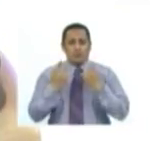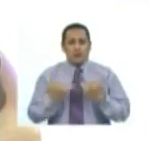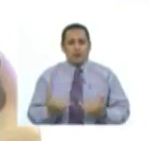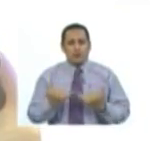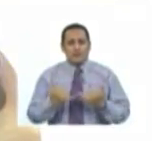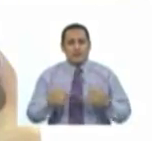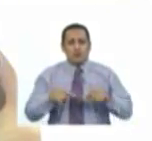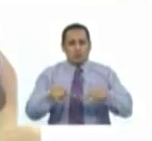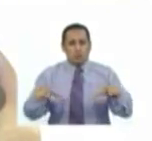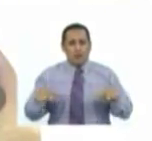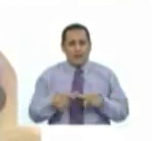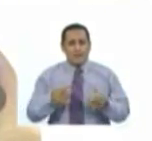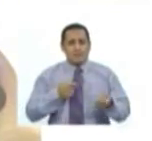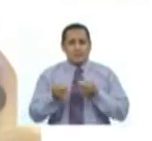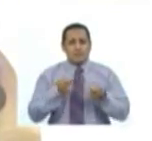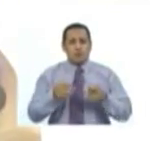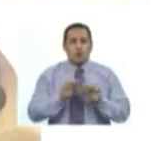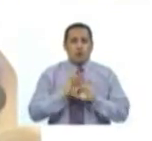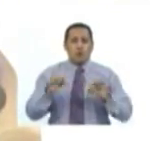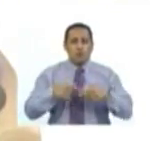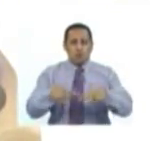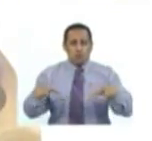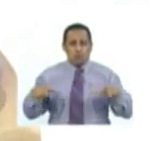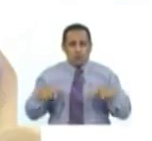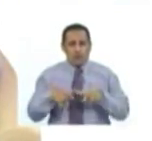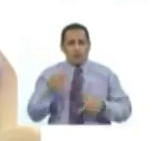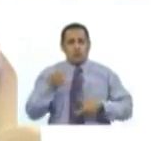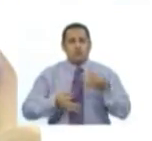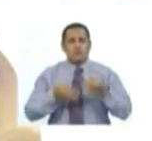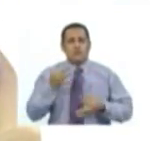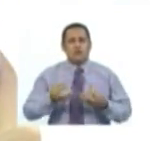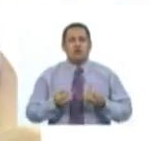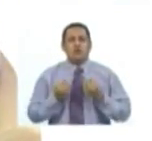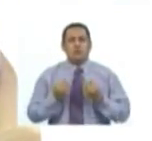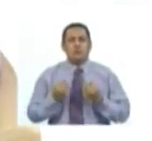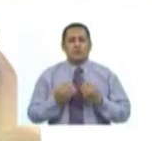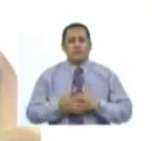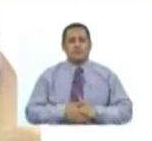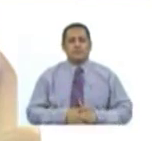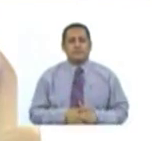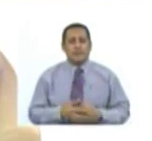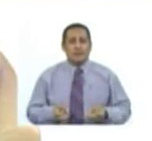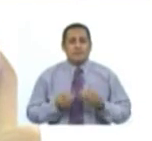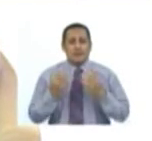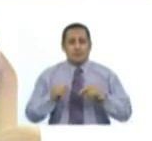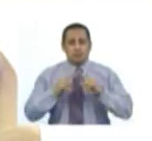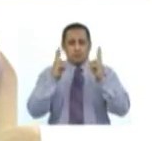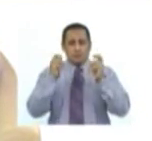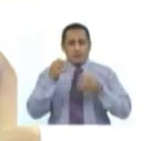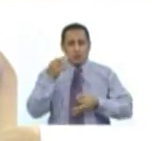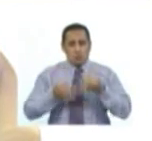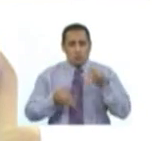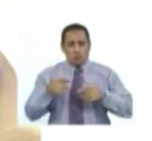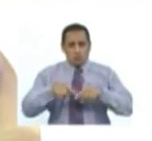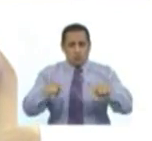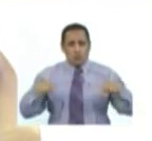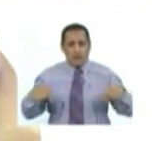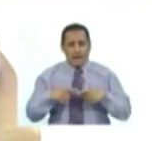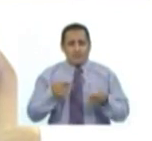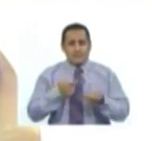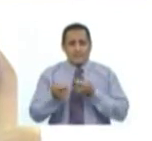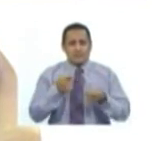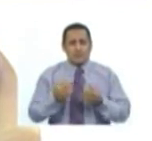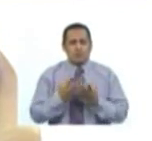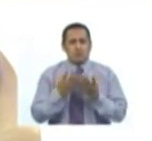sede administrativa o en sede jurisdiccional. ¿Cómo así? En sede jurisdiccional hay una serie de